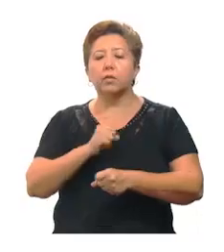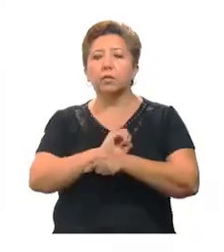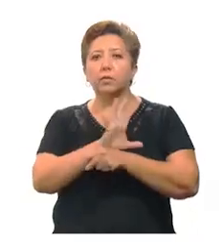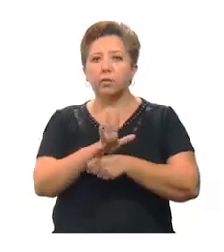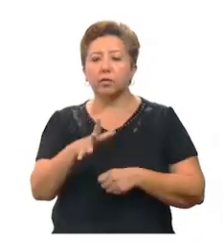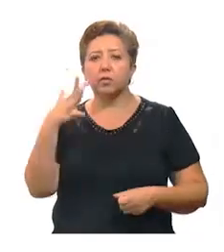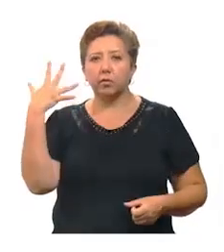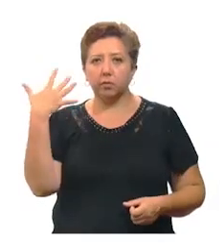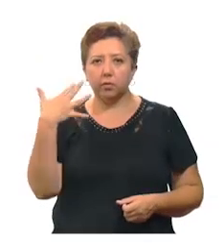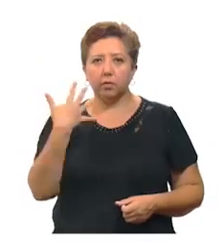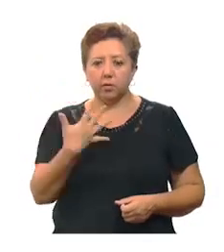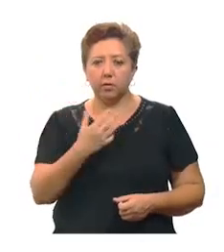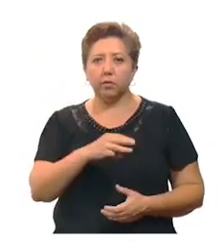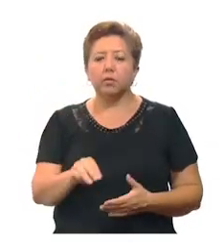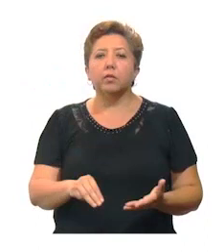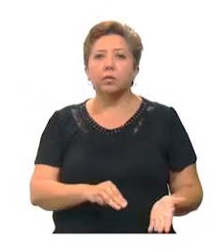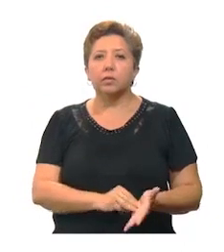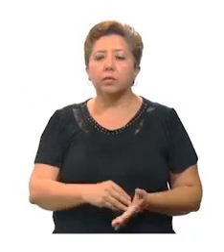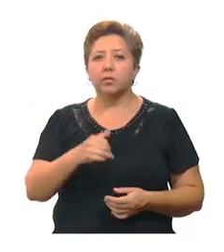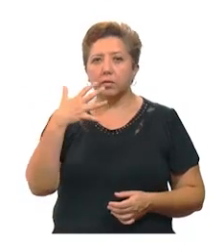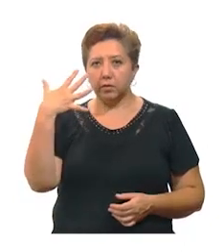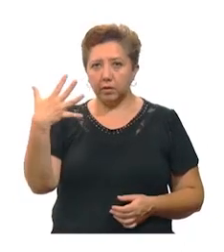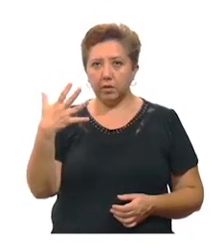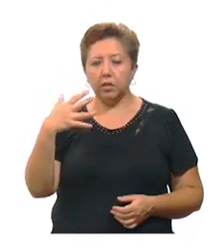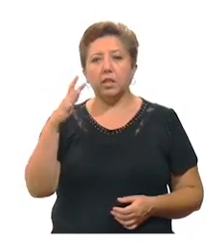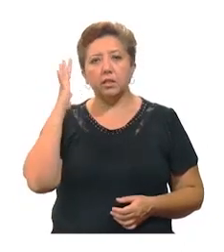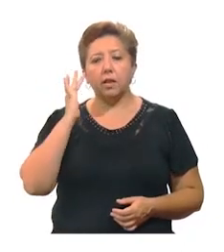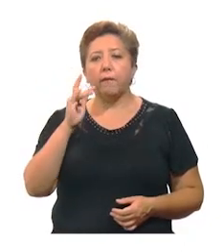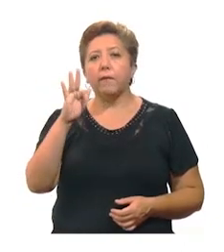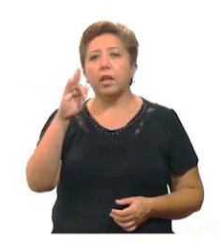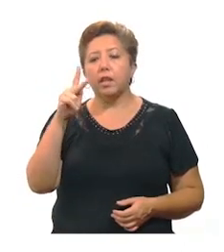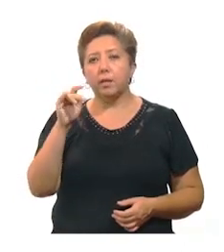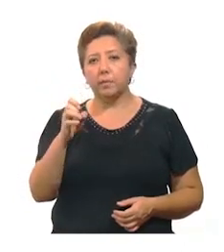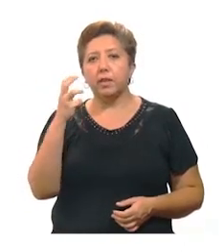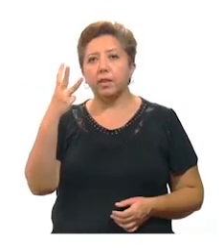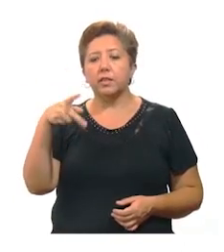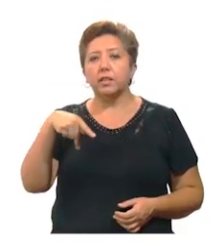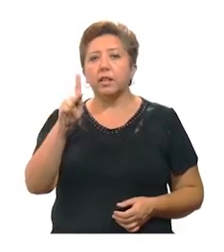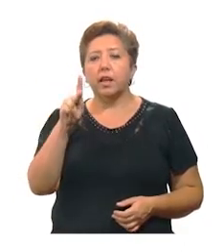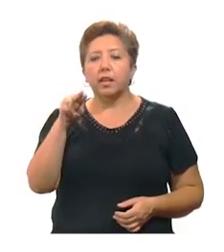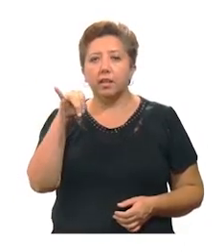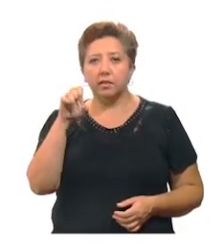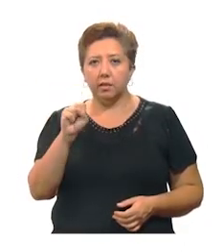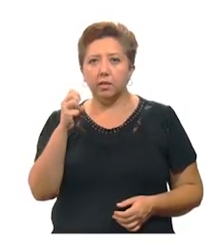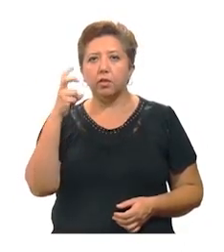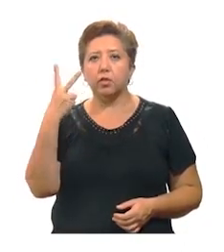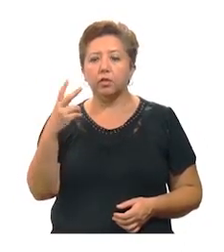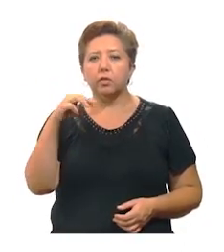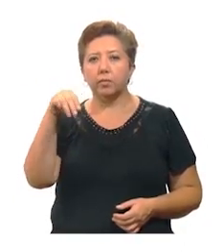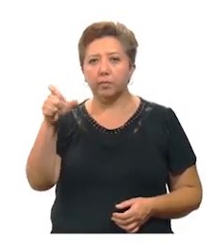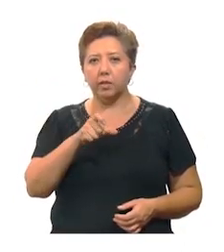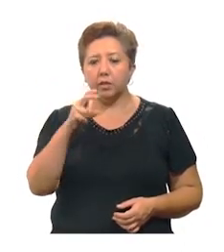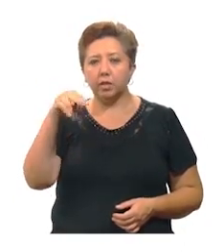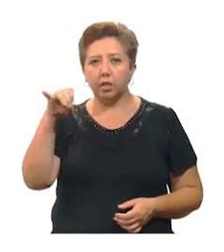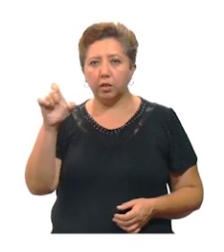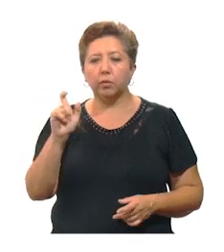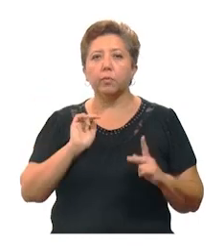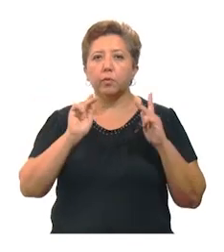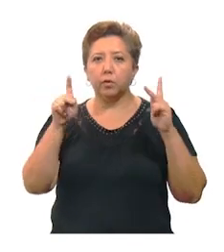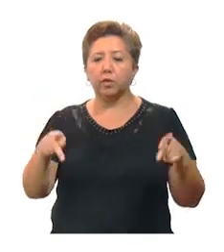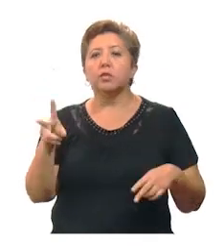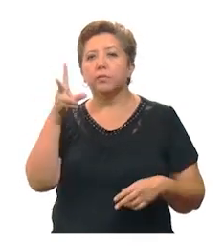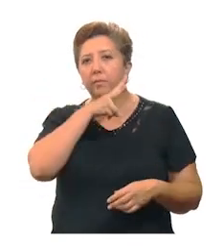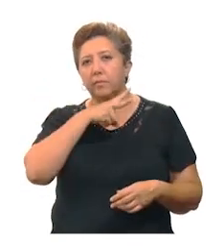coronavirus, 55 en Mérida, 5 en San Felipe, 3 en Canacín, 2 en Maxcanú, Progreso, Trizimín